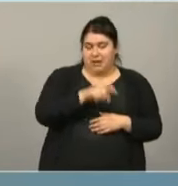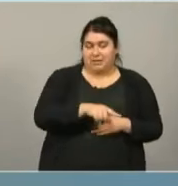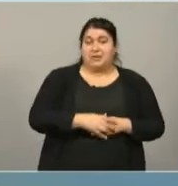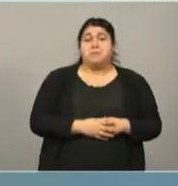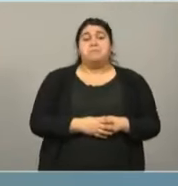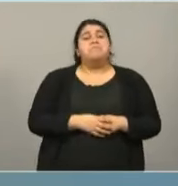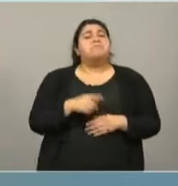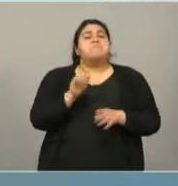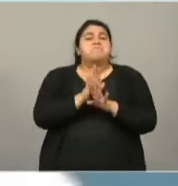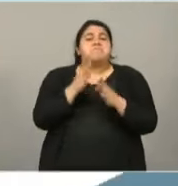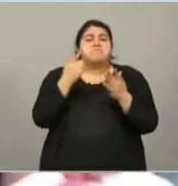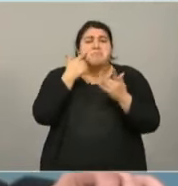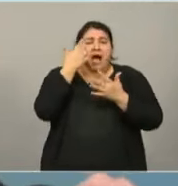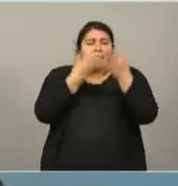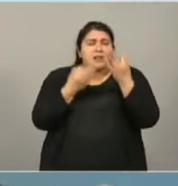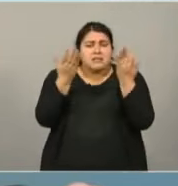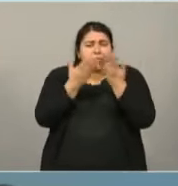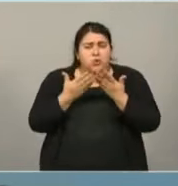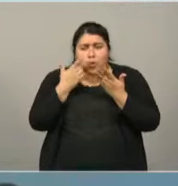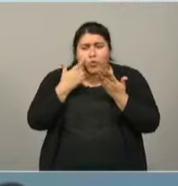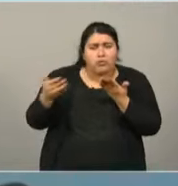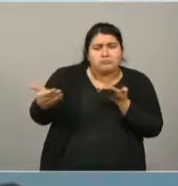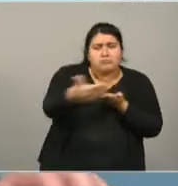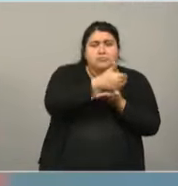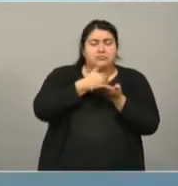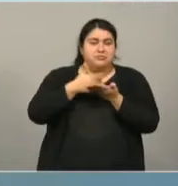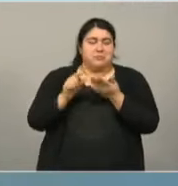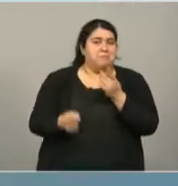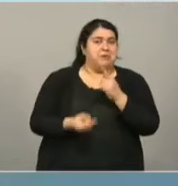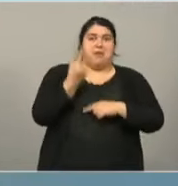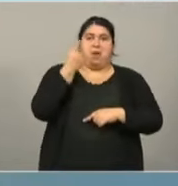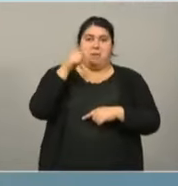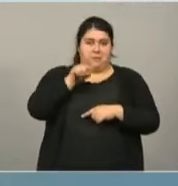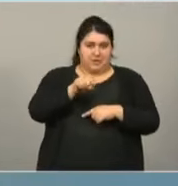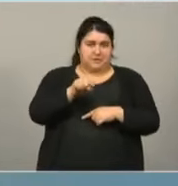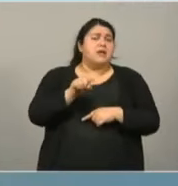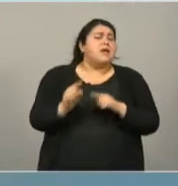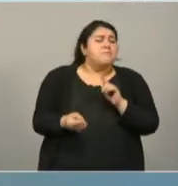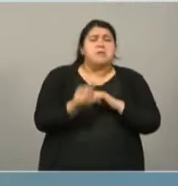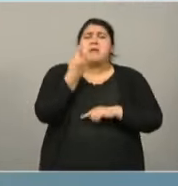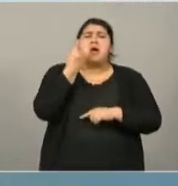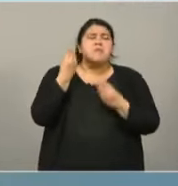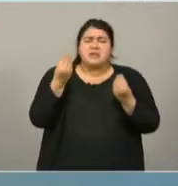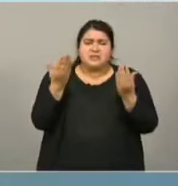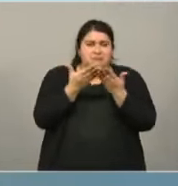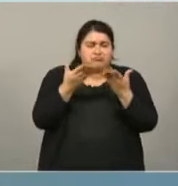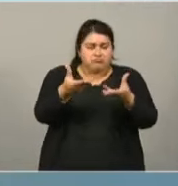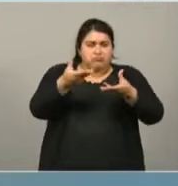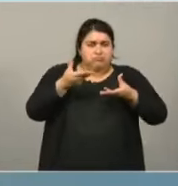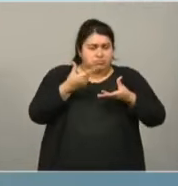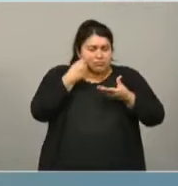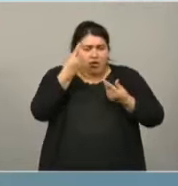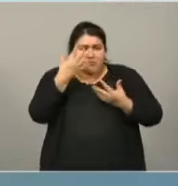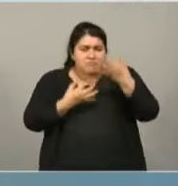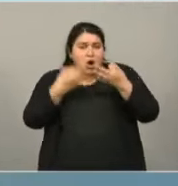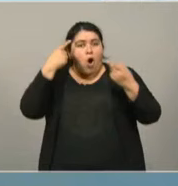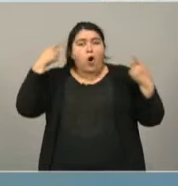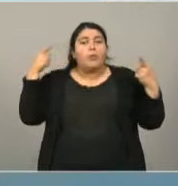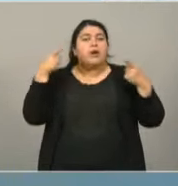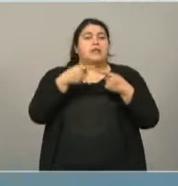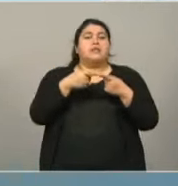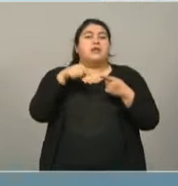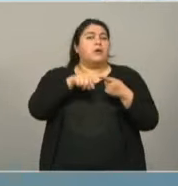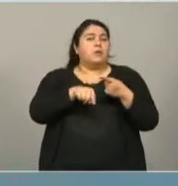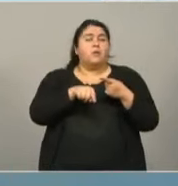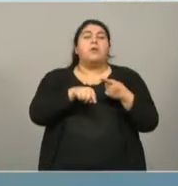estudio sin precedentes porque eh es un es el primer estudio de estas características que tiene como objetivo